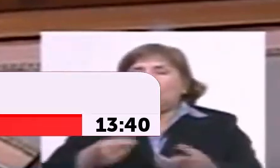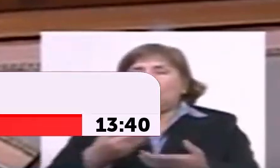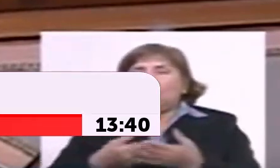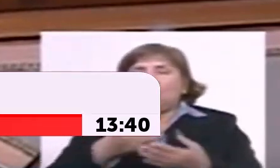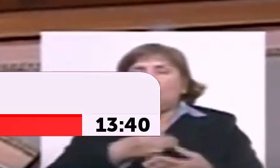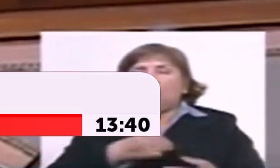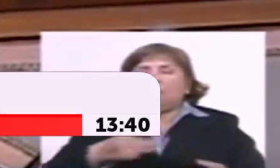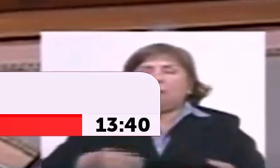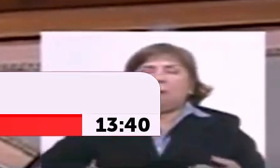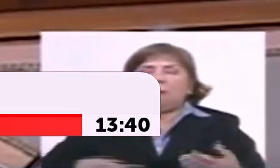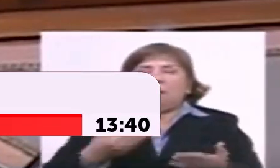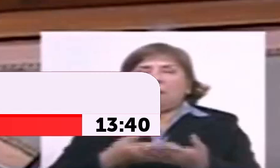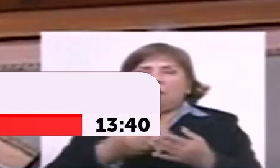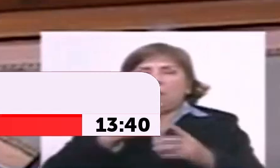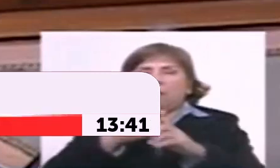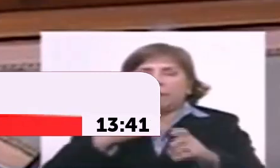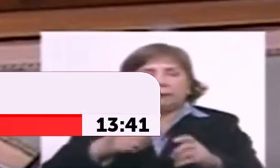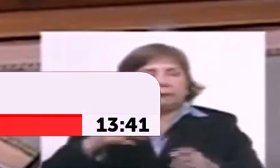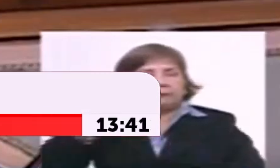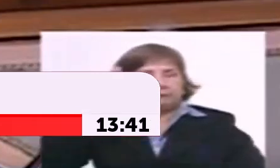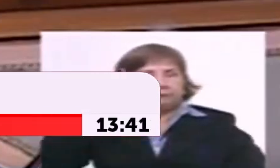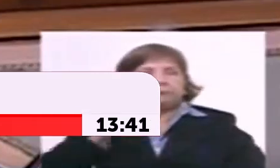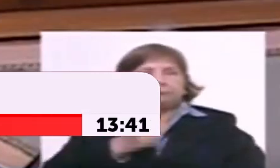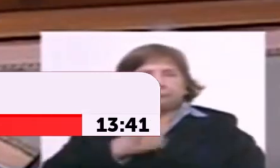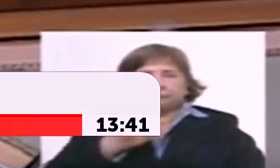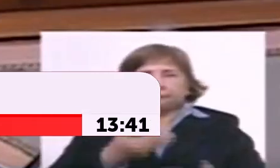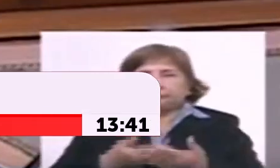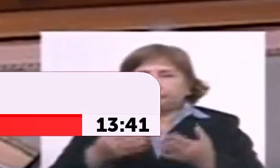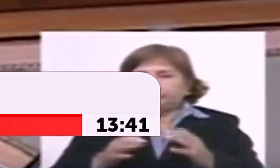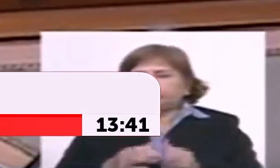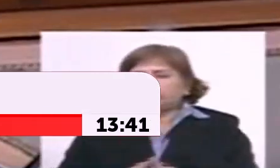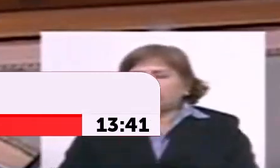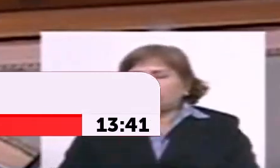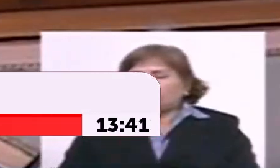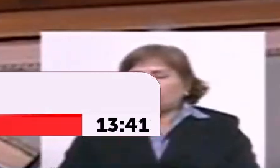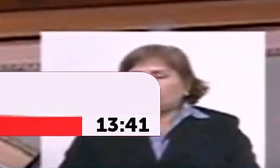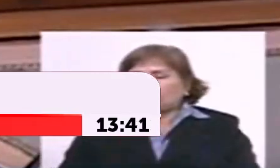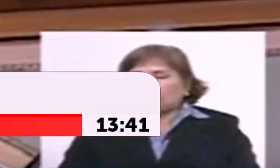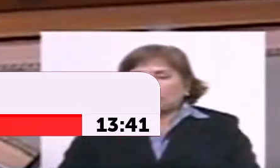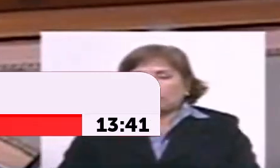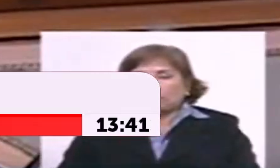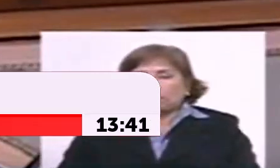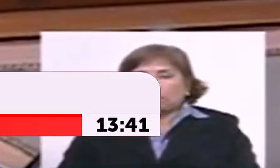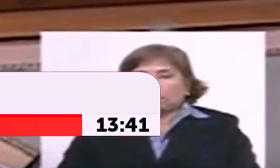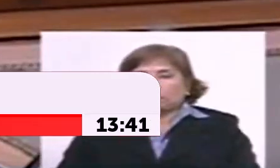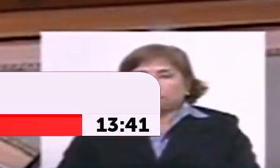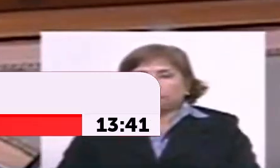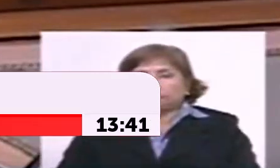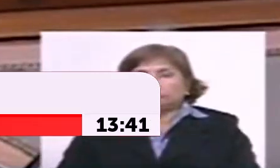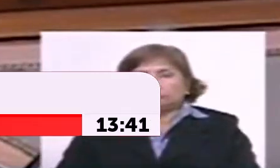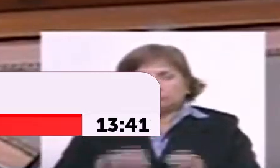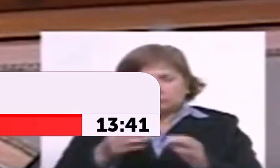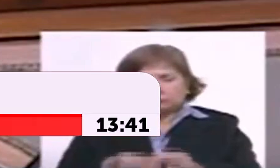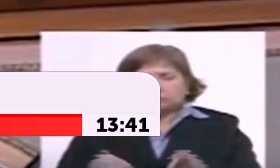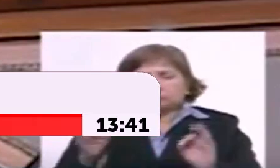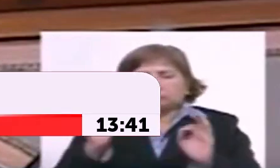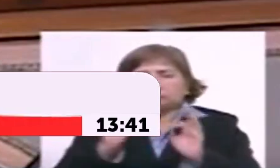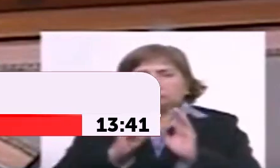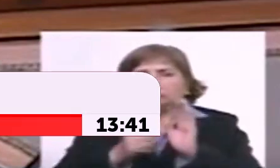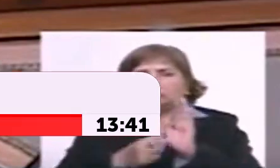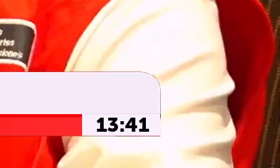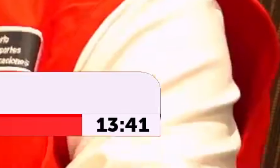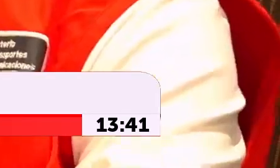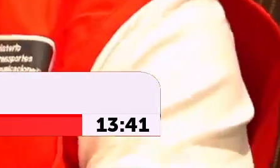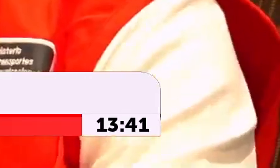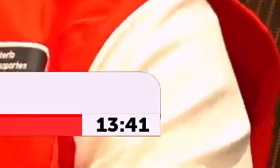la cronología el 4 de junio el poder judicial dicta su impedimento de salida del país el 6 de junio juan